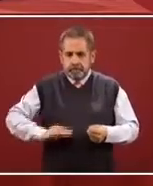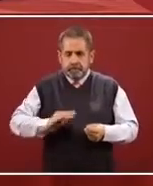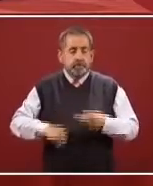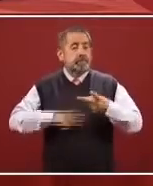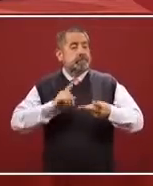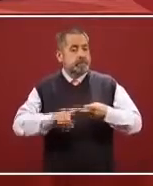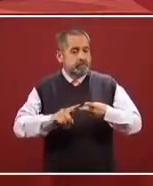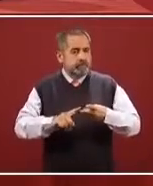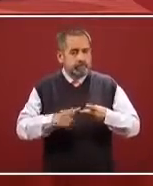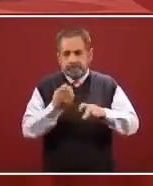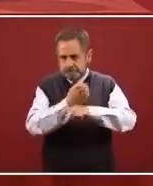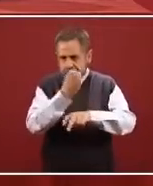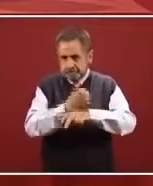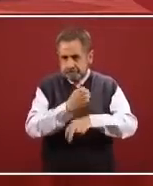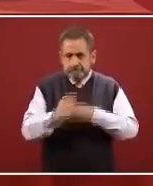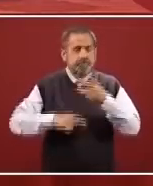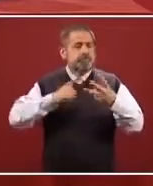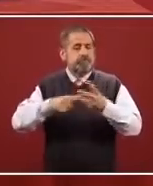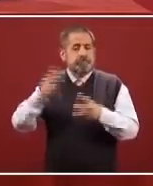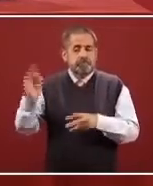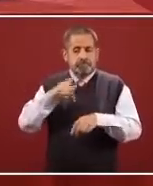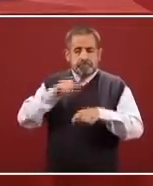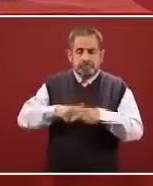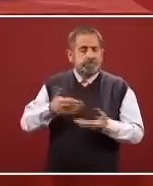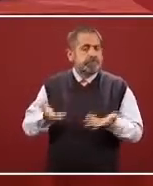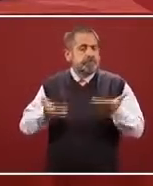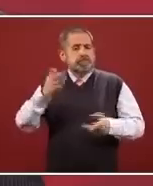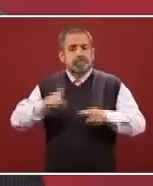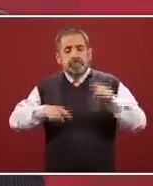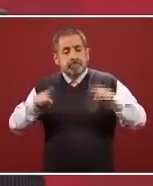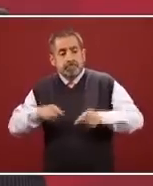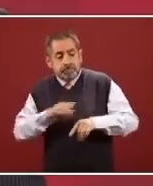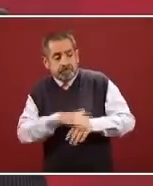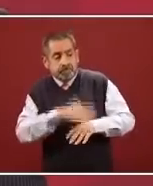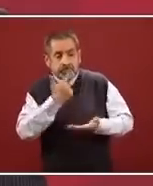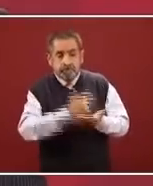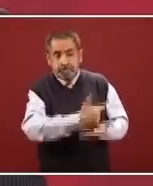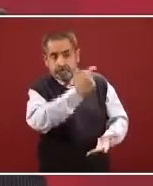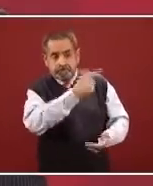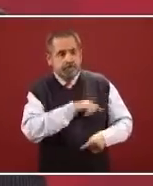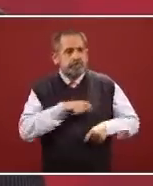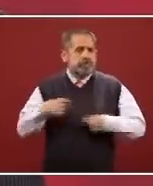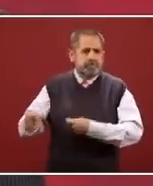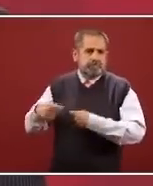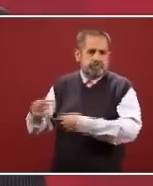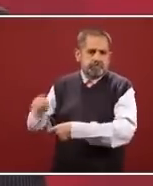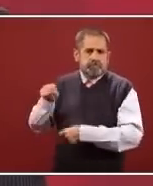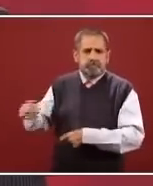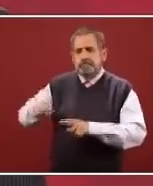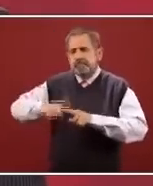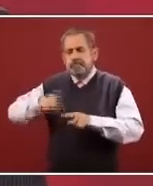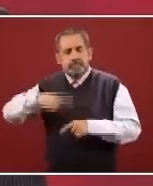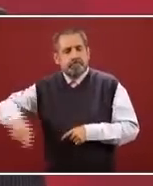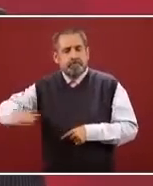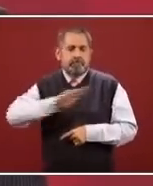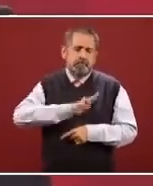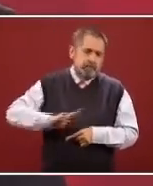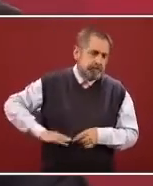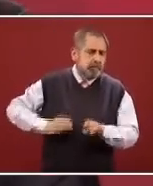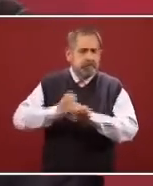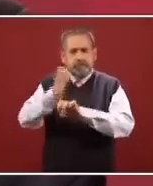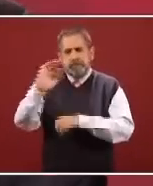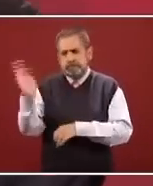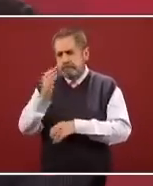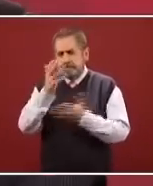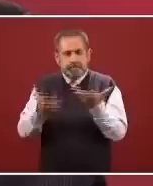la medida de que sea necesario, cada una de las corporaciones y en los diferentes niveles de gobierno tendrá que tomar medidas, así